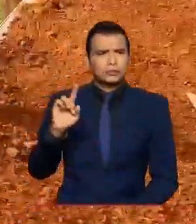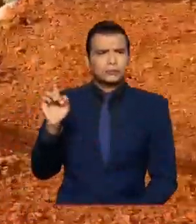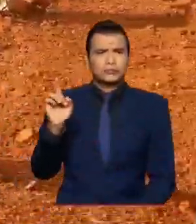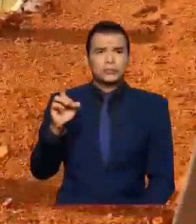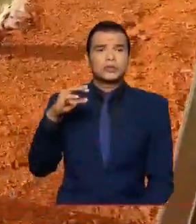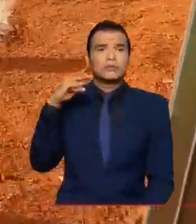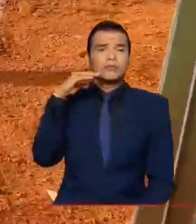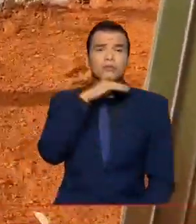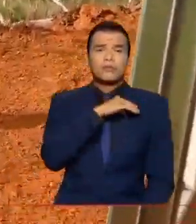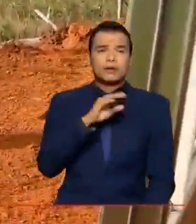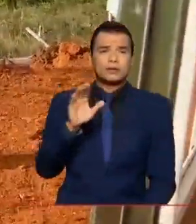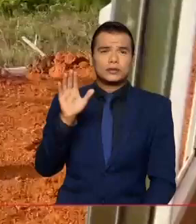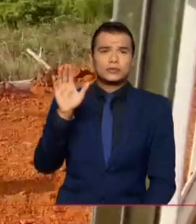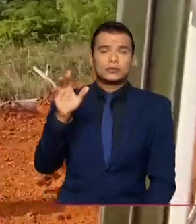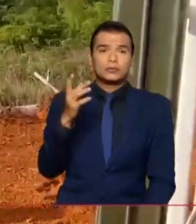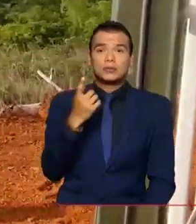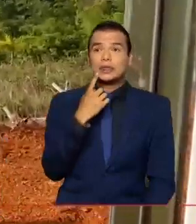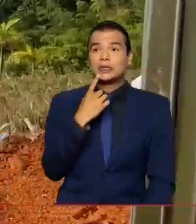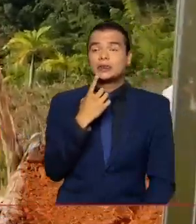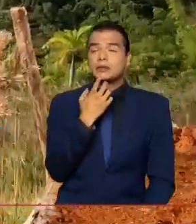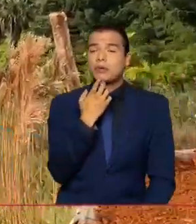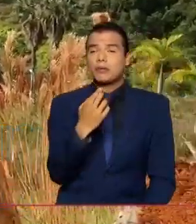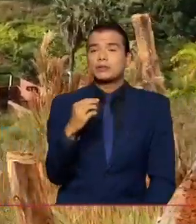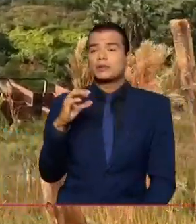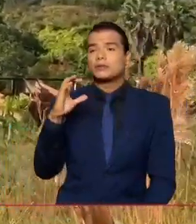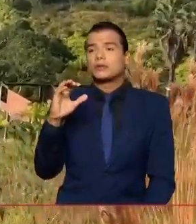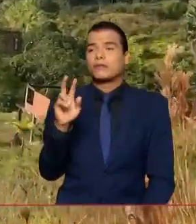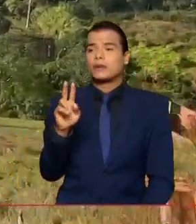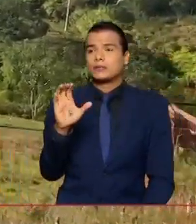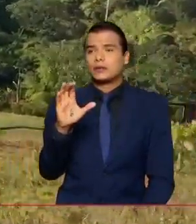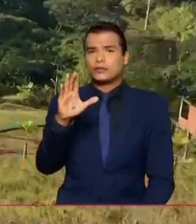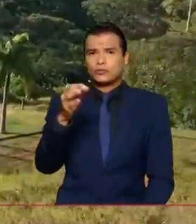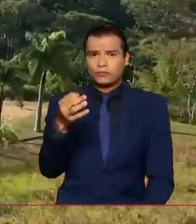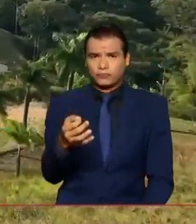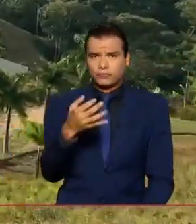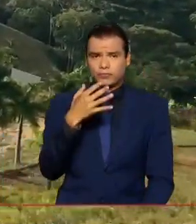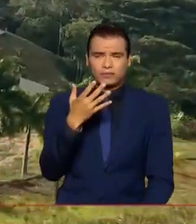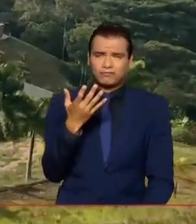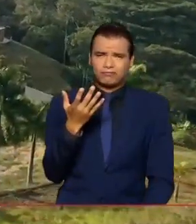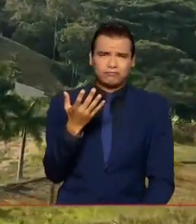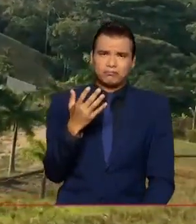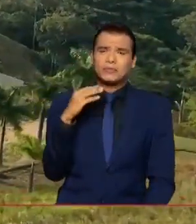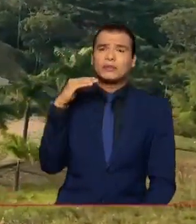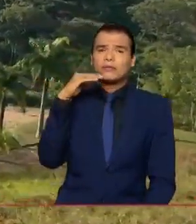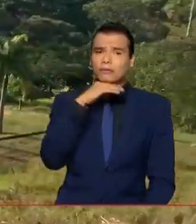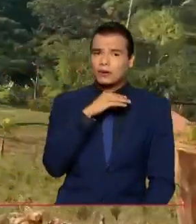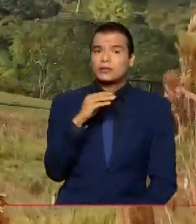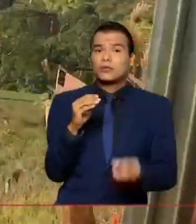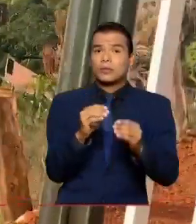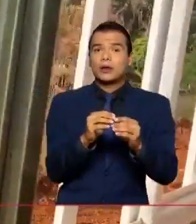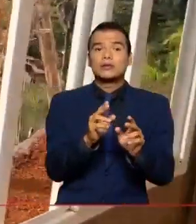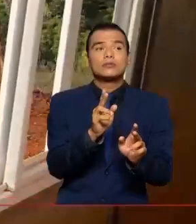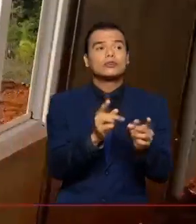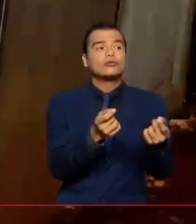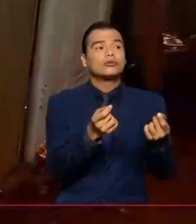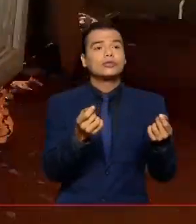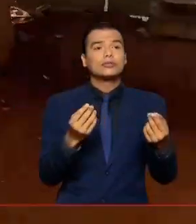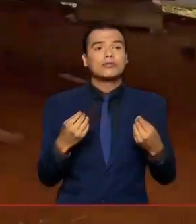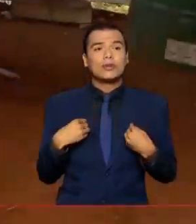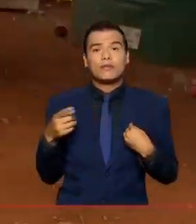permisos supuestamente de la CDC que sabemos que también son falsos. Han amenazado a algunos habitantes del